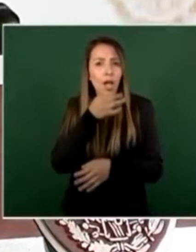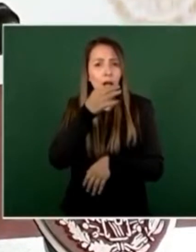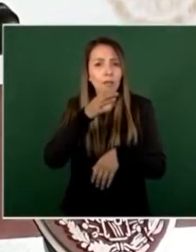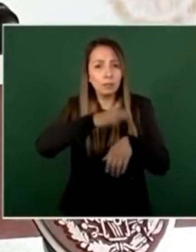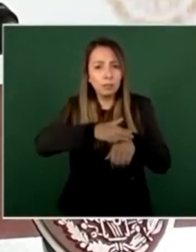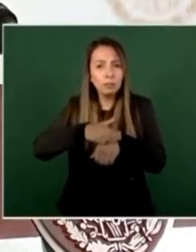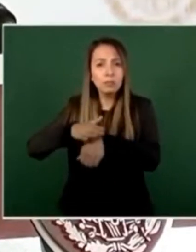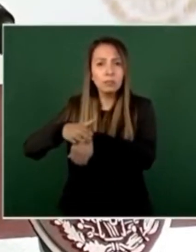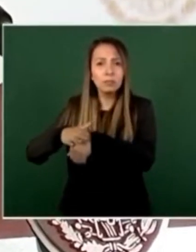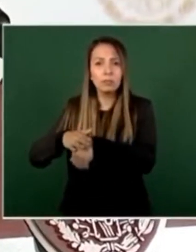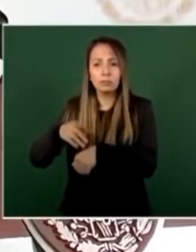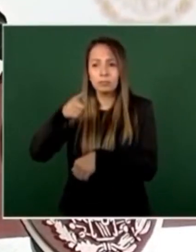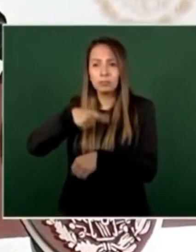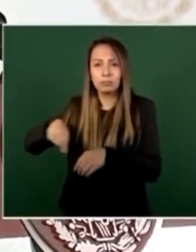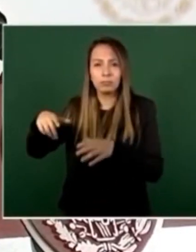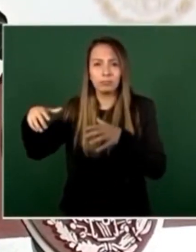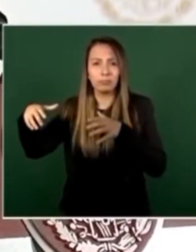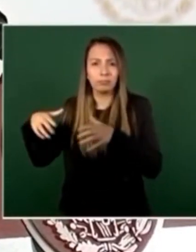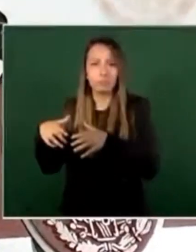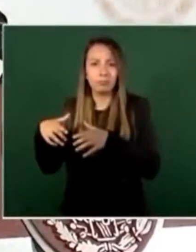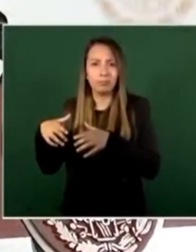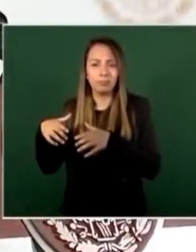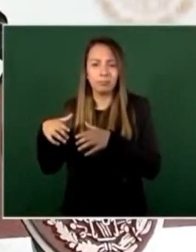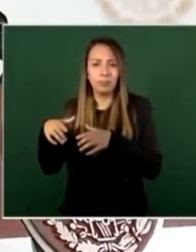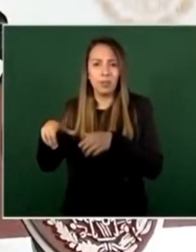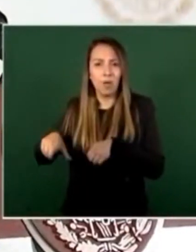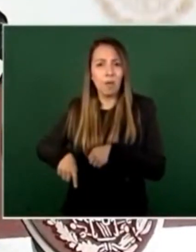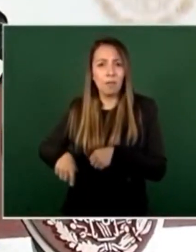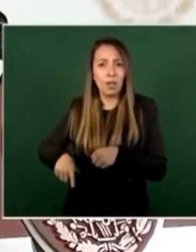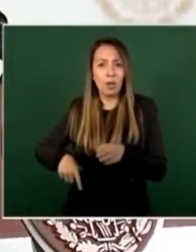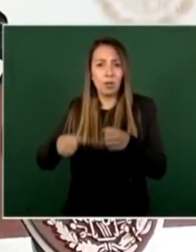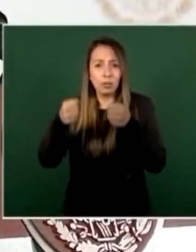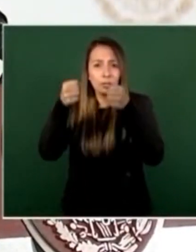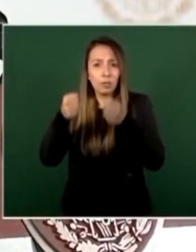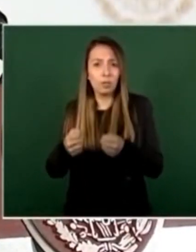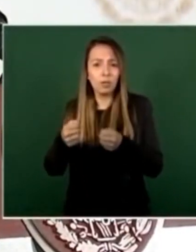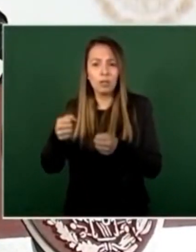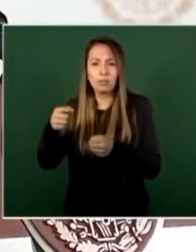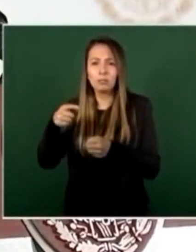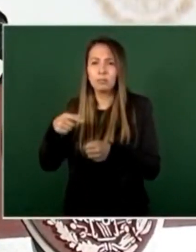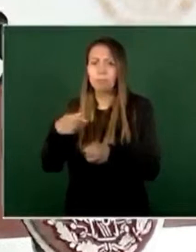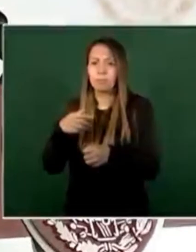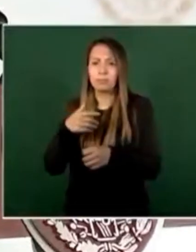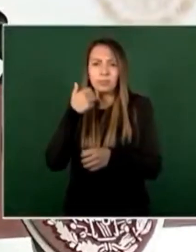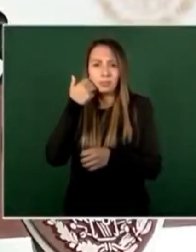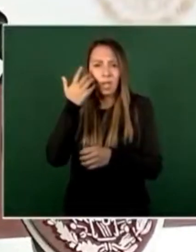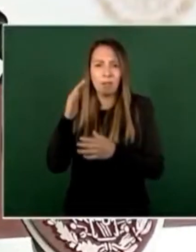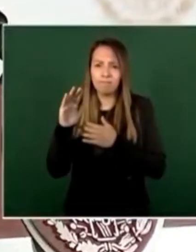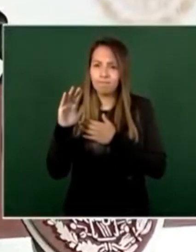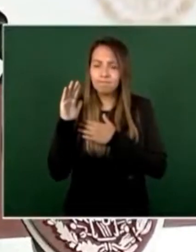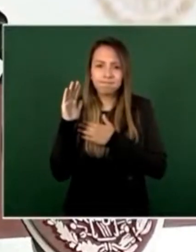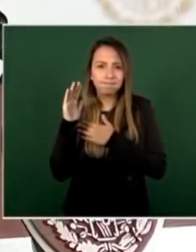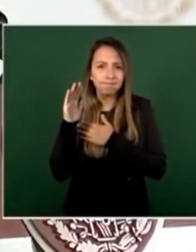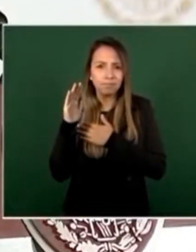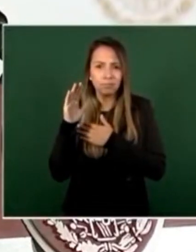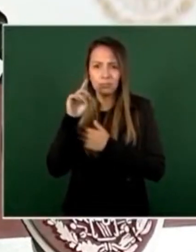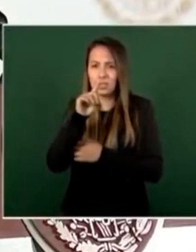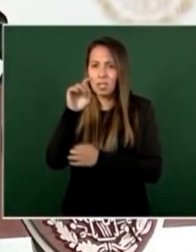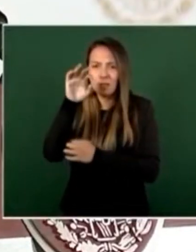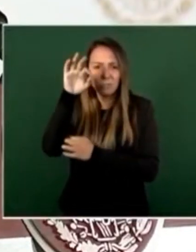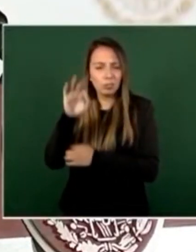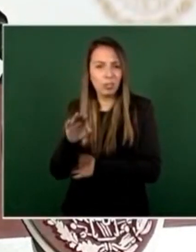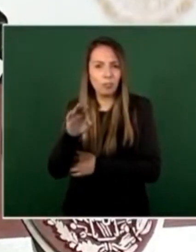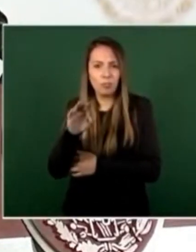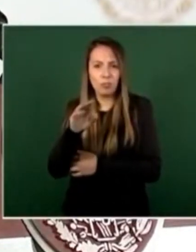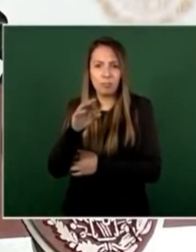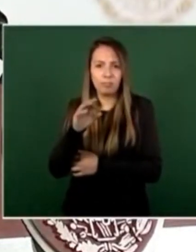parte del Gabinete de Seguridad existe un compromiso total para dar con los